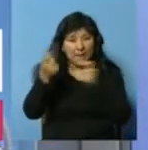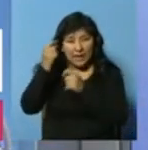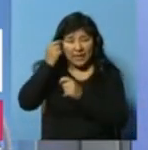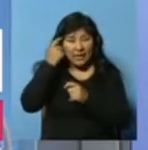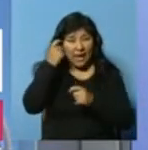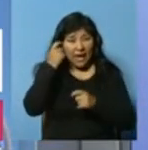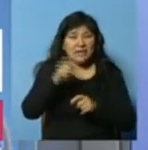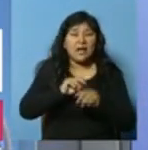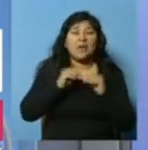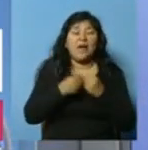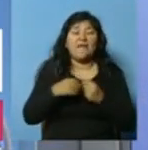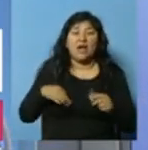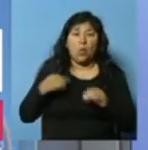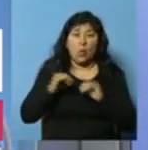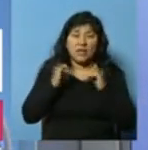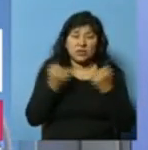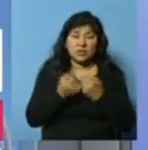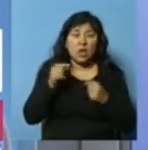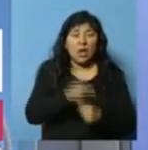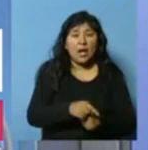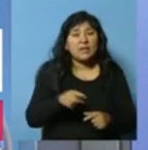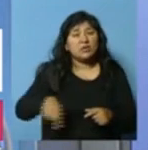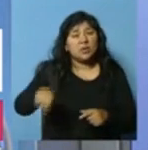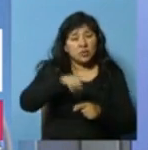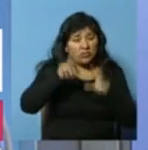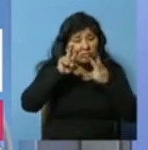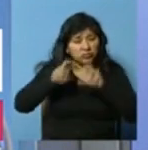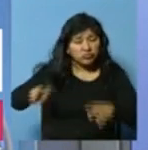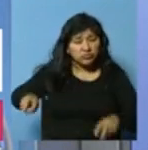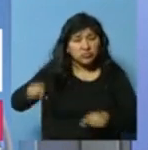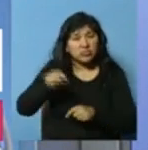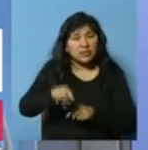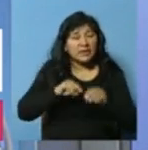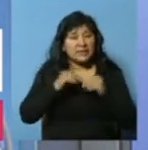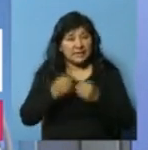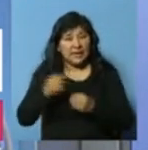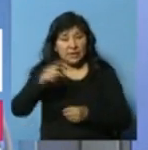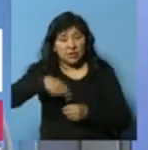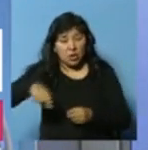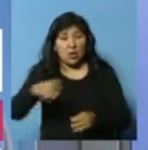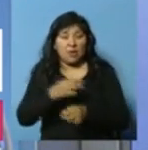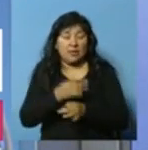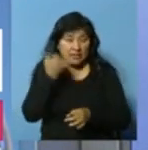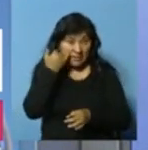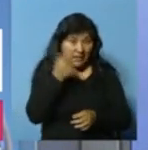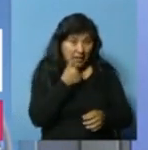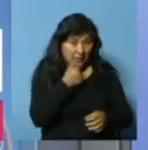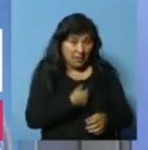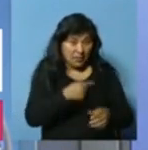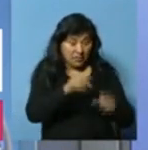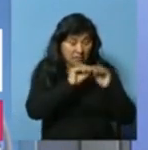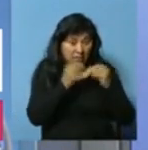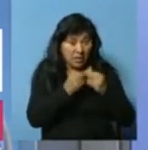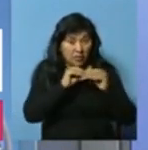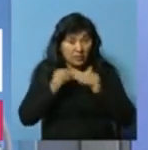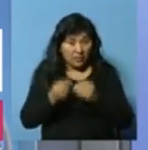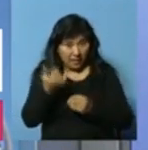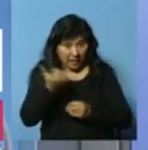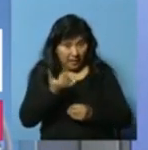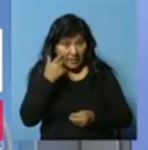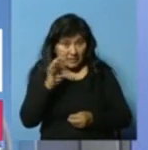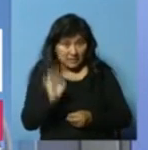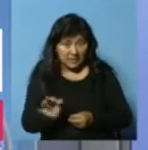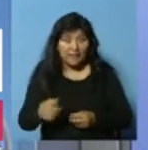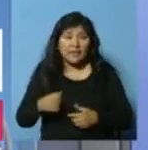escuelas si hay resultados en números los números son fantásticos